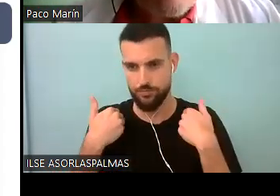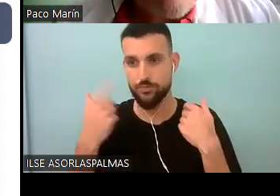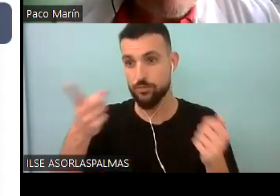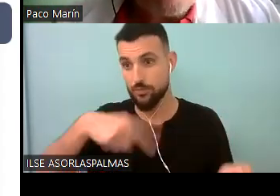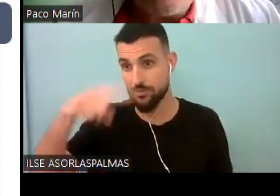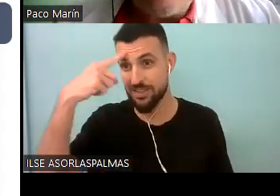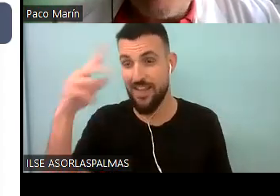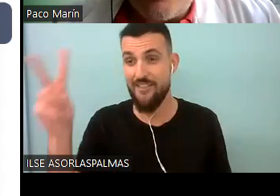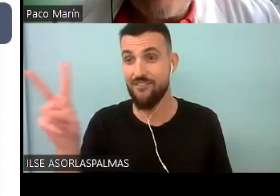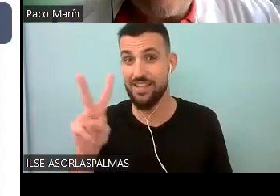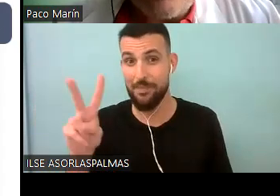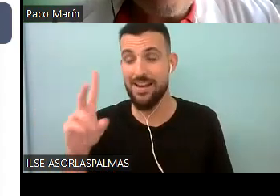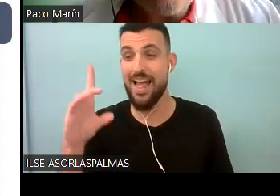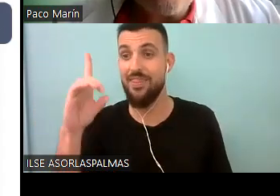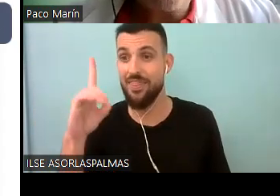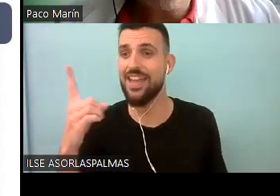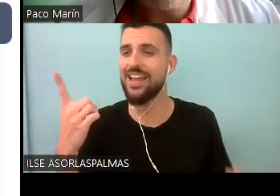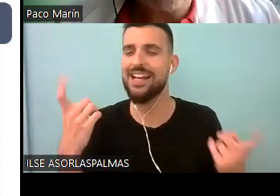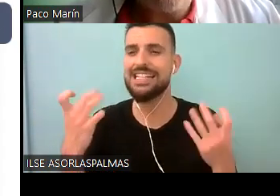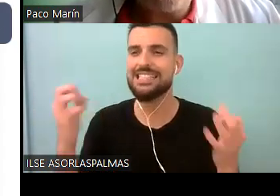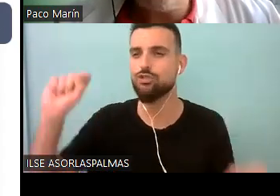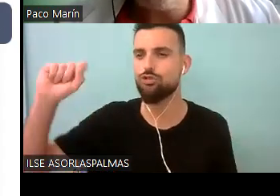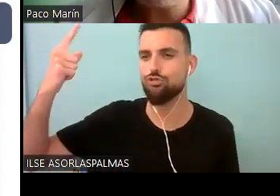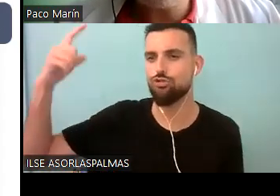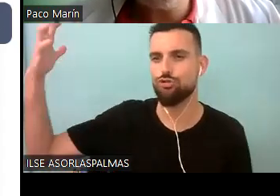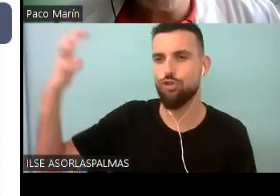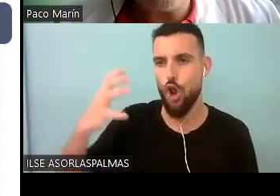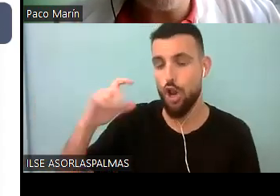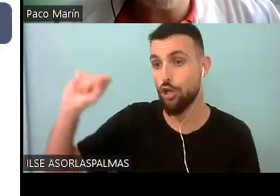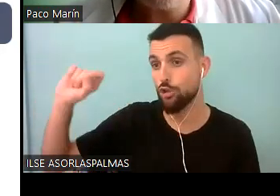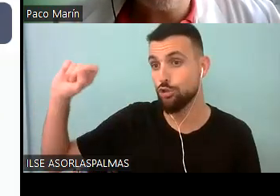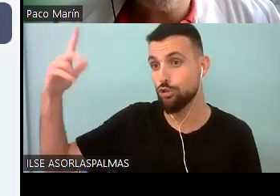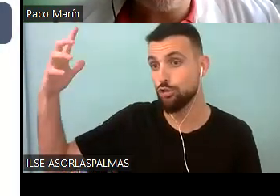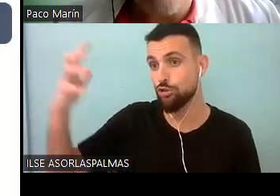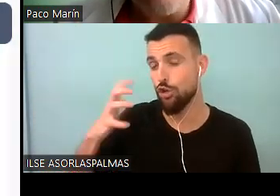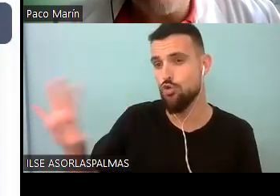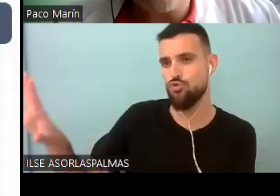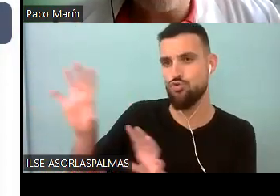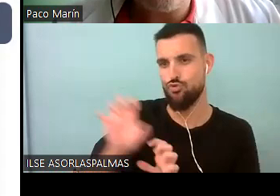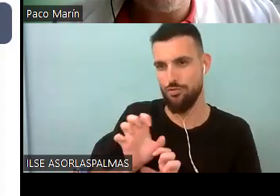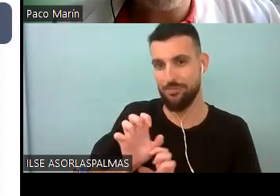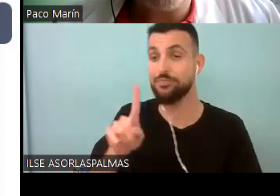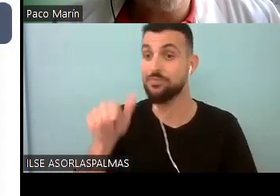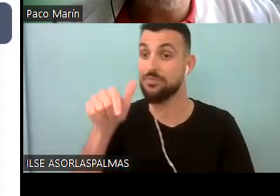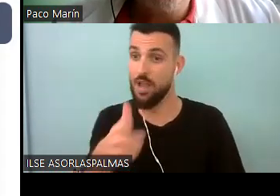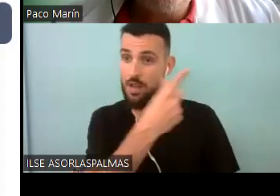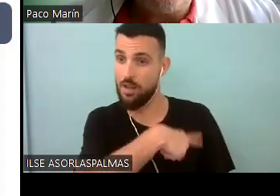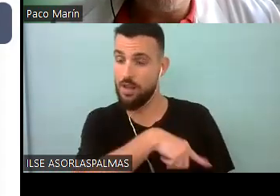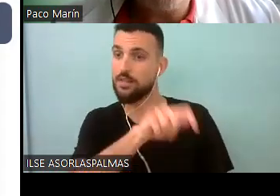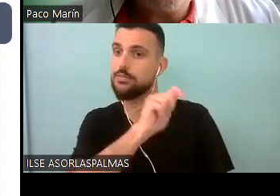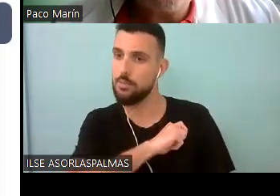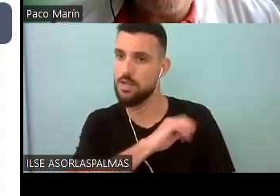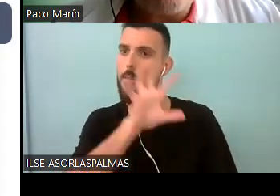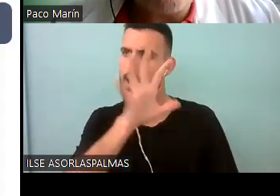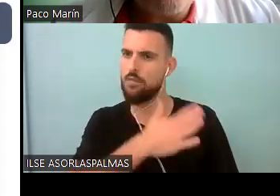D para activarse necesita la estimulación de los rayos de sol y, sin embargo, España, en nuestro país, hay